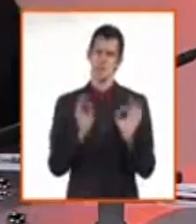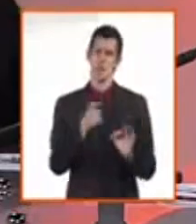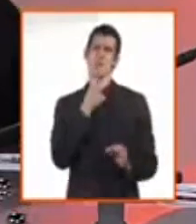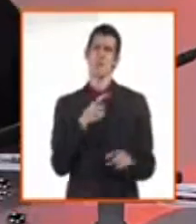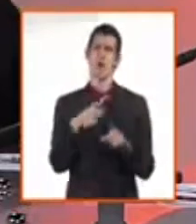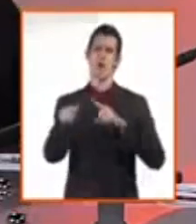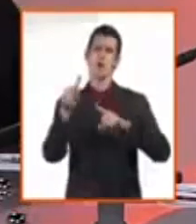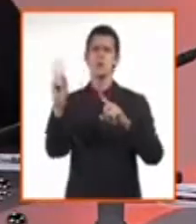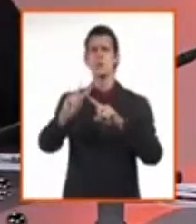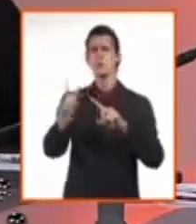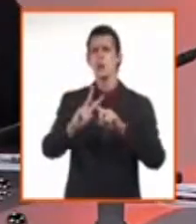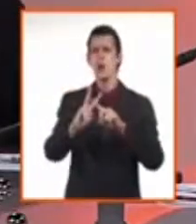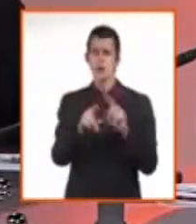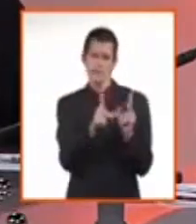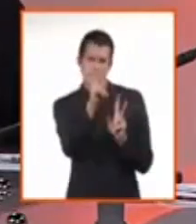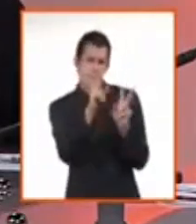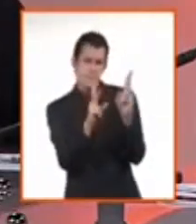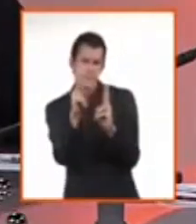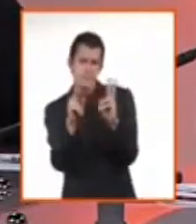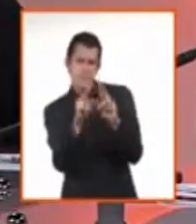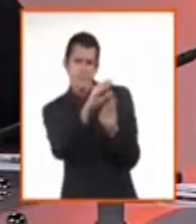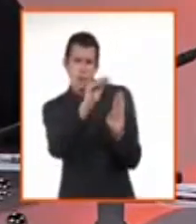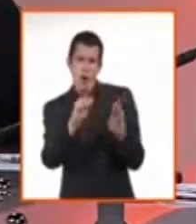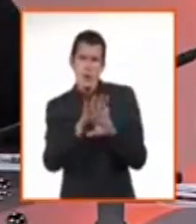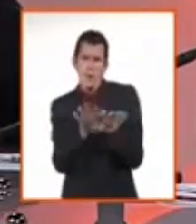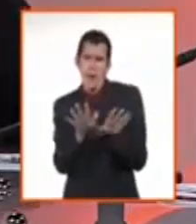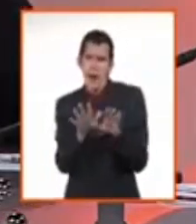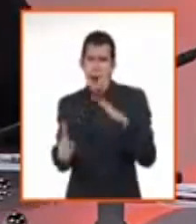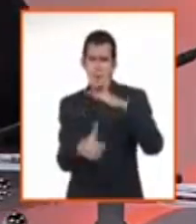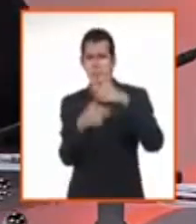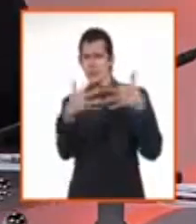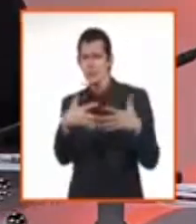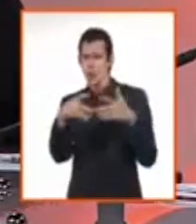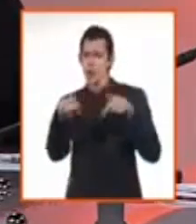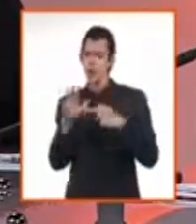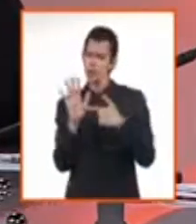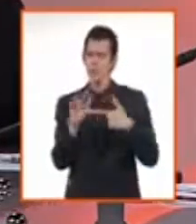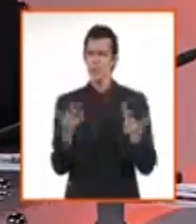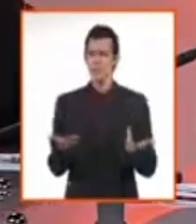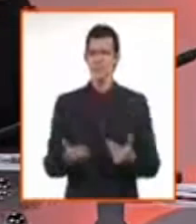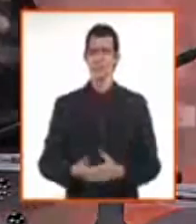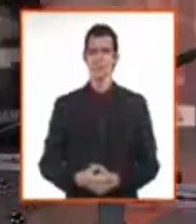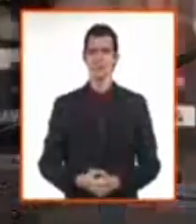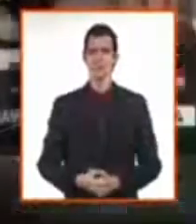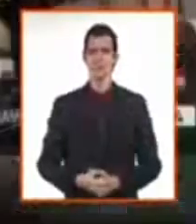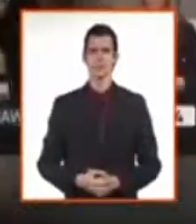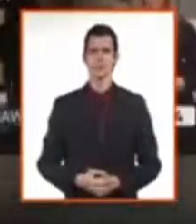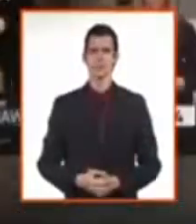había prometido yo creo que para nosotros no se nos puedes olvidar estos momentos de la cumbre las aves